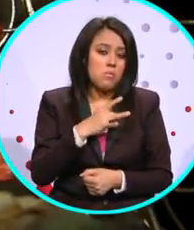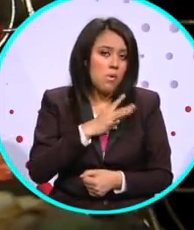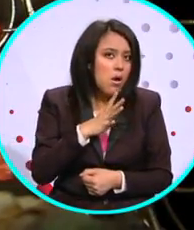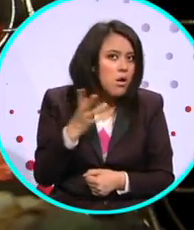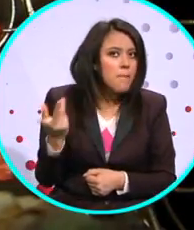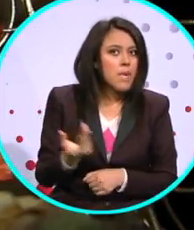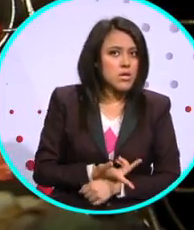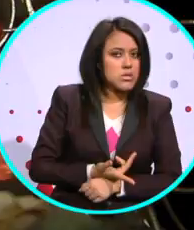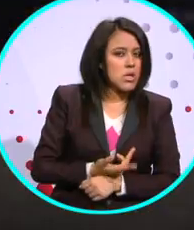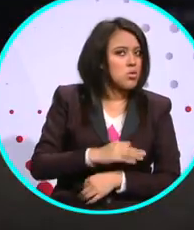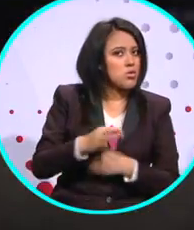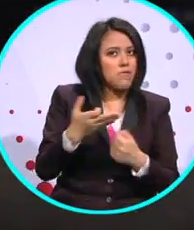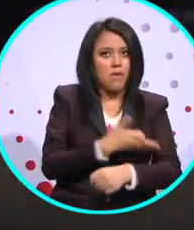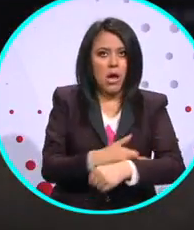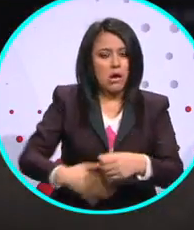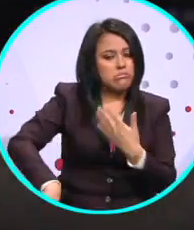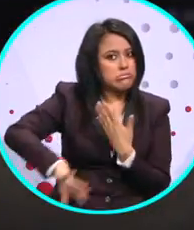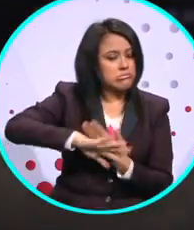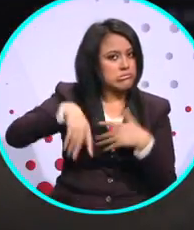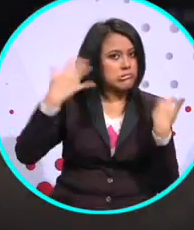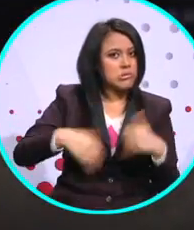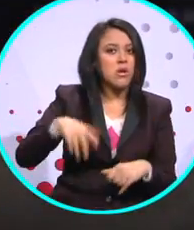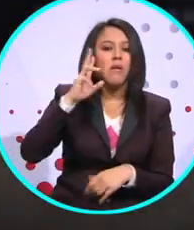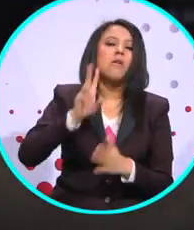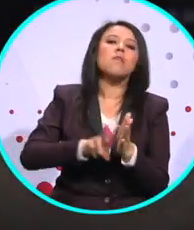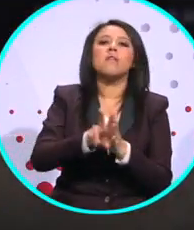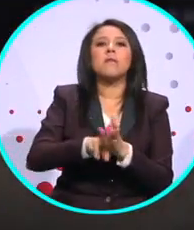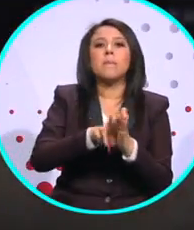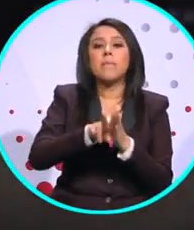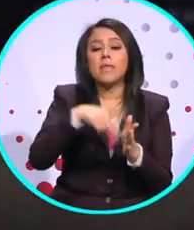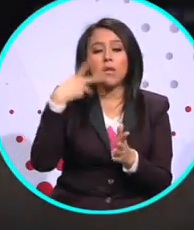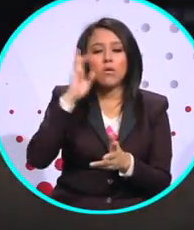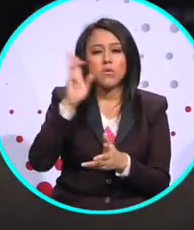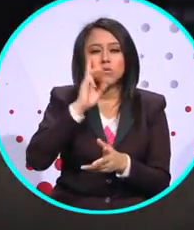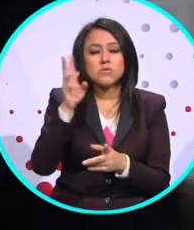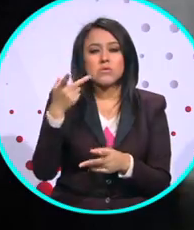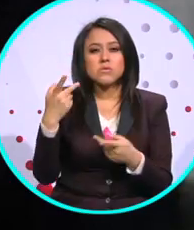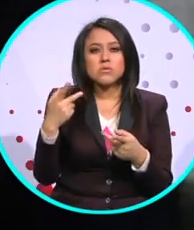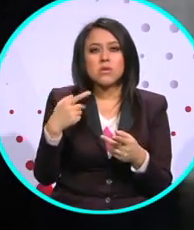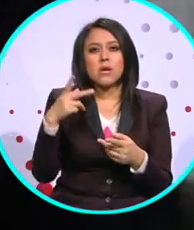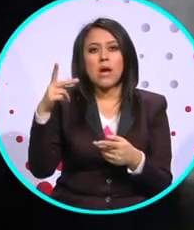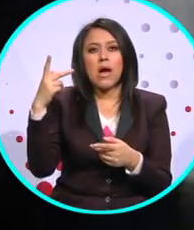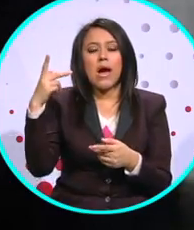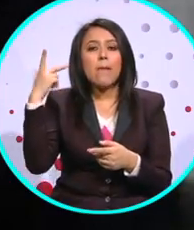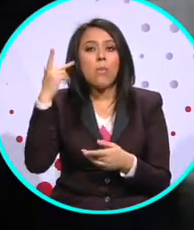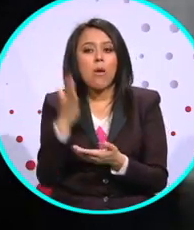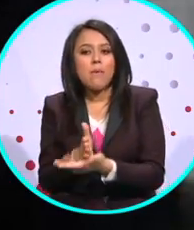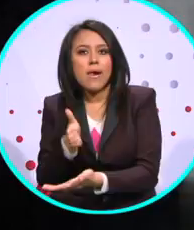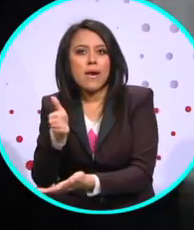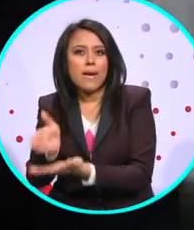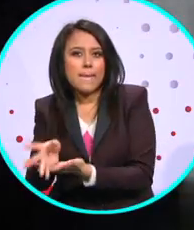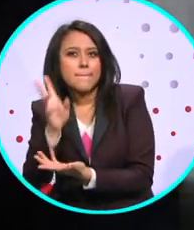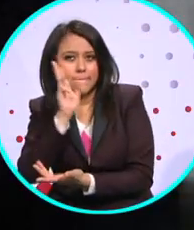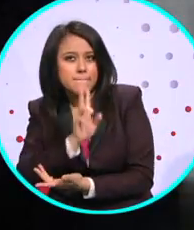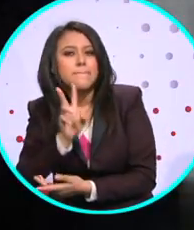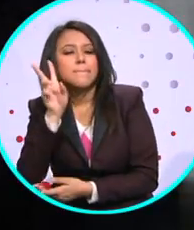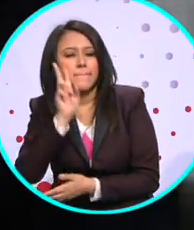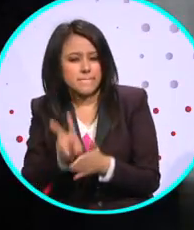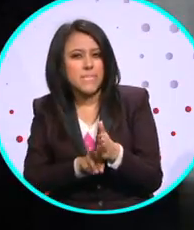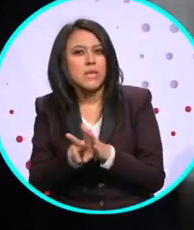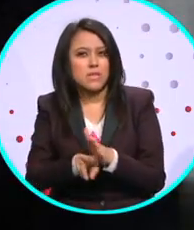en sí a toda la familia. Hay videos que muestran que fue llevado con la salida a Puebla. Hay videos,